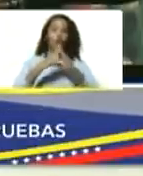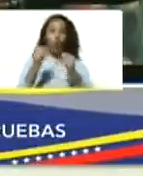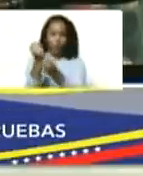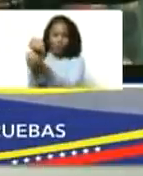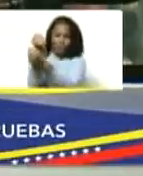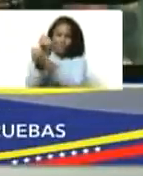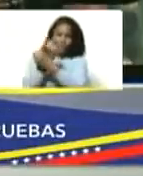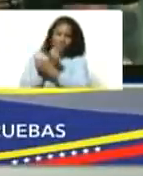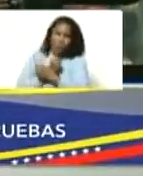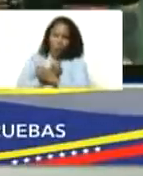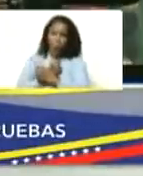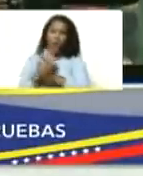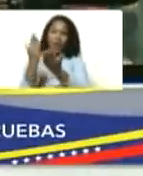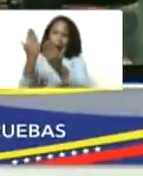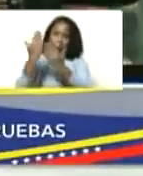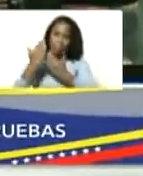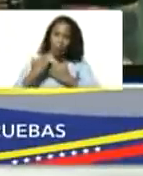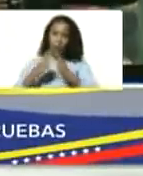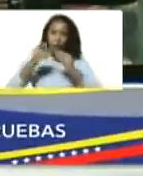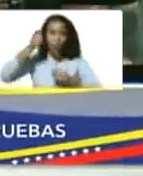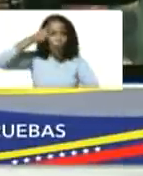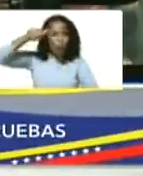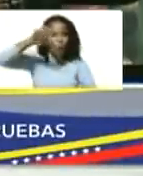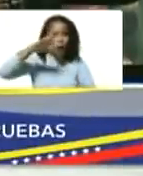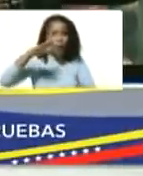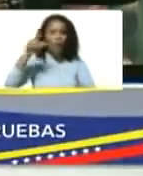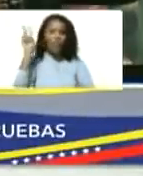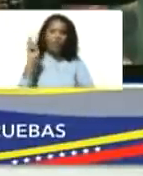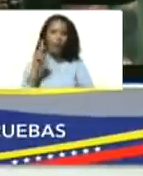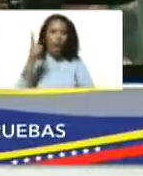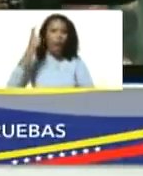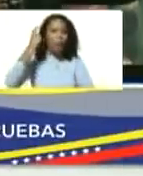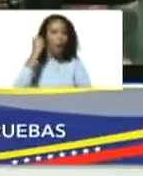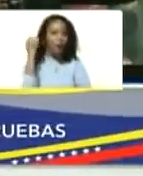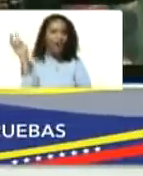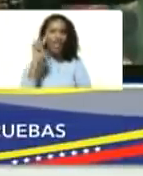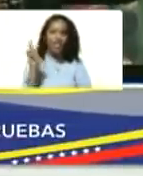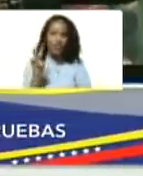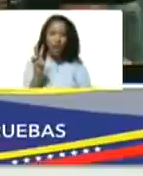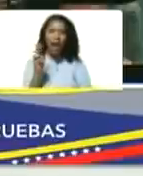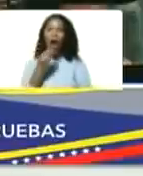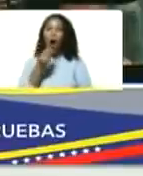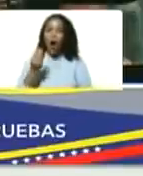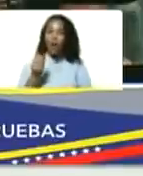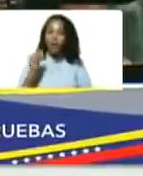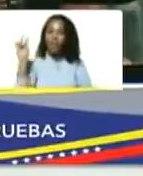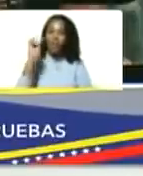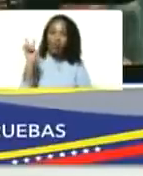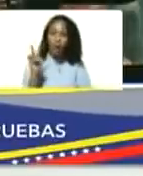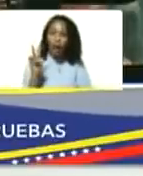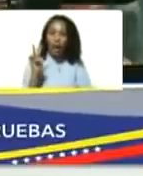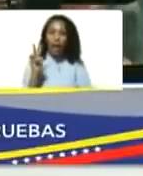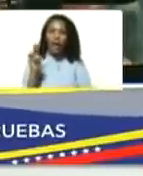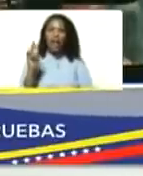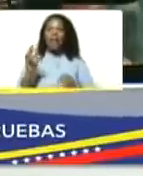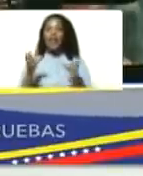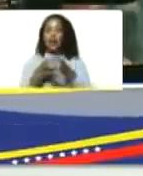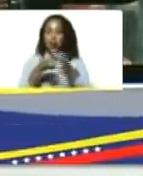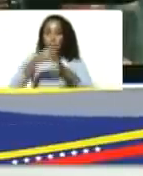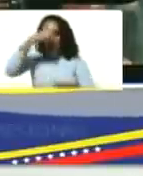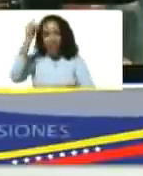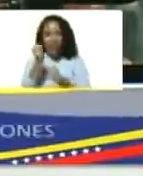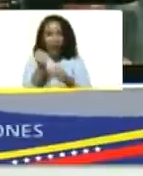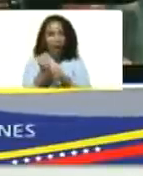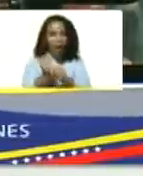y todo el apoyo del pueblo de venezuela de la mujer venezolana de la juventud venezolana de la clase obrera venezolana